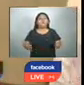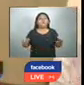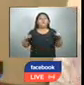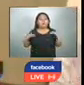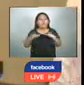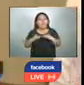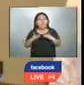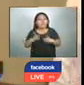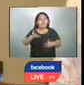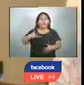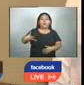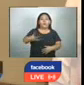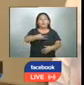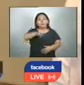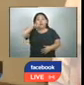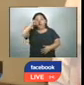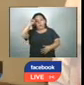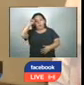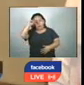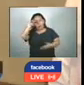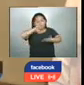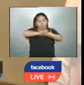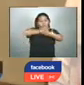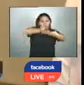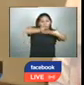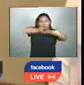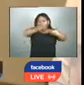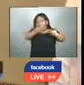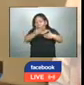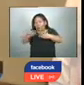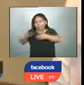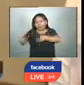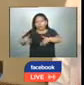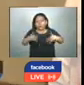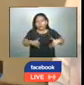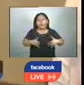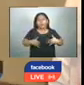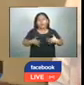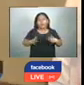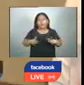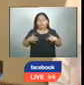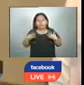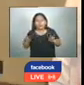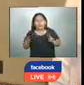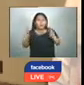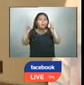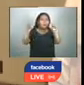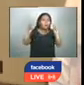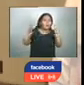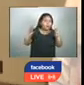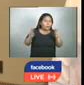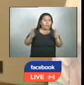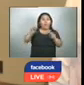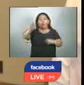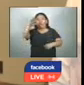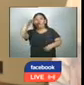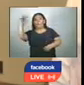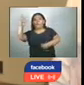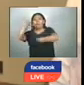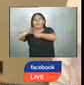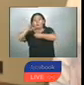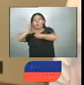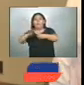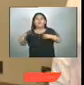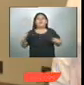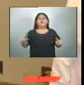estamos trabajando en la otra parte, que es calendario electoral, que es especial solo para votos en el extranjero. De